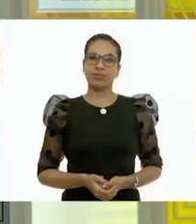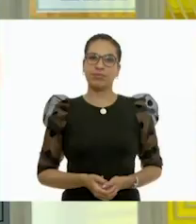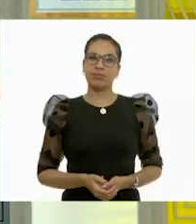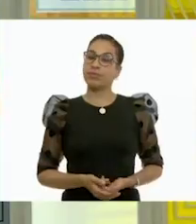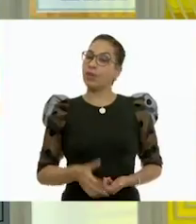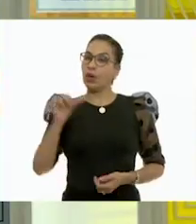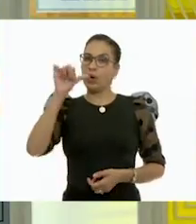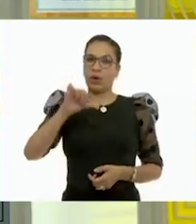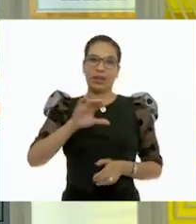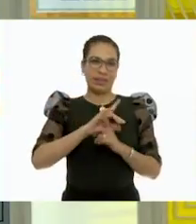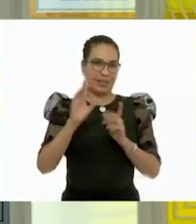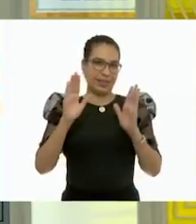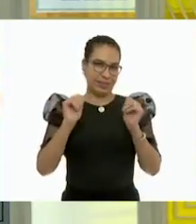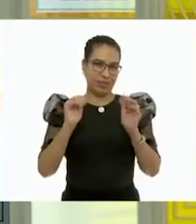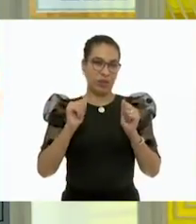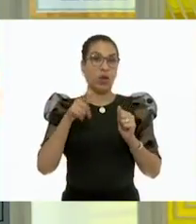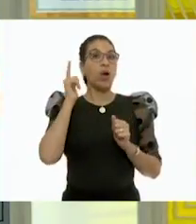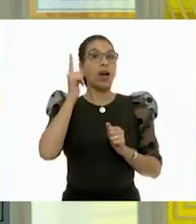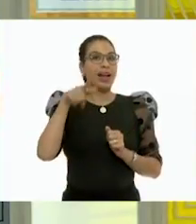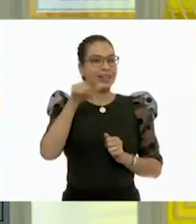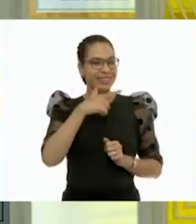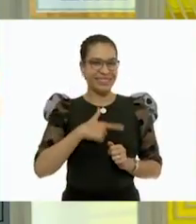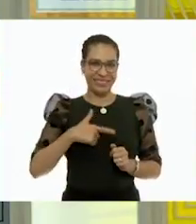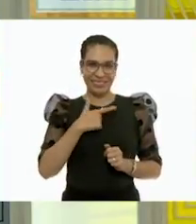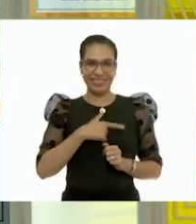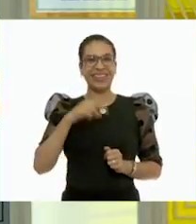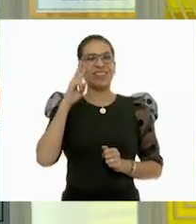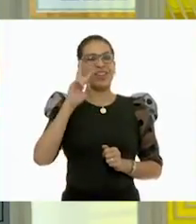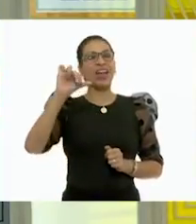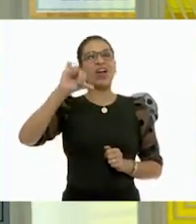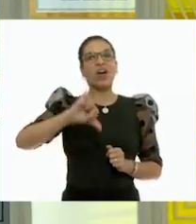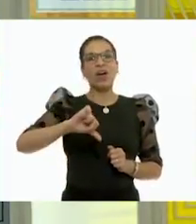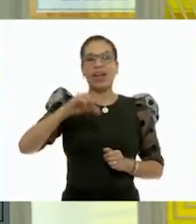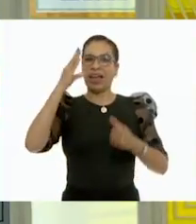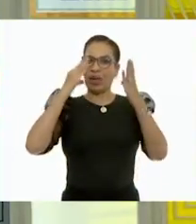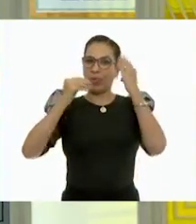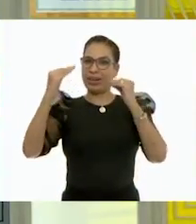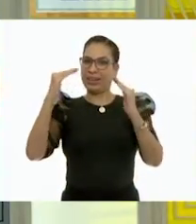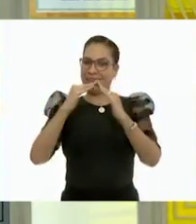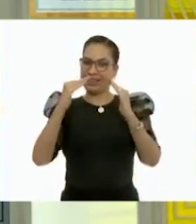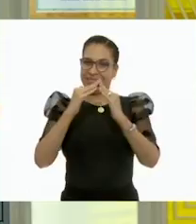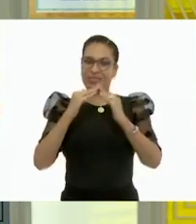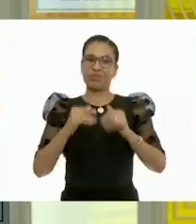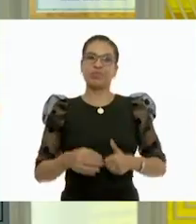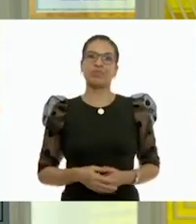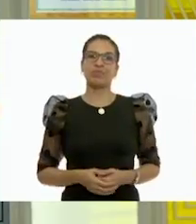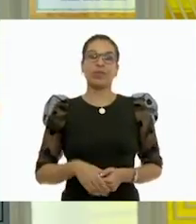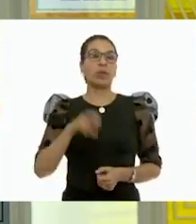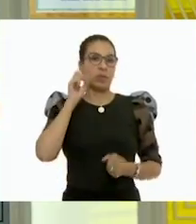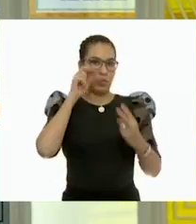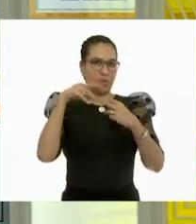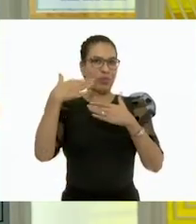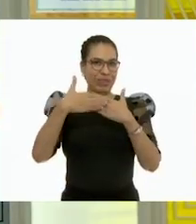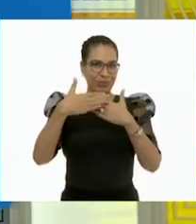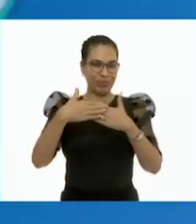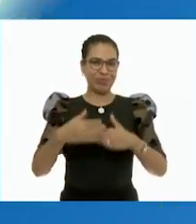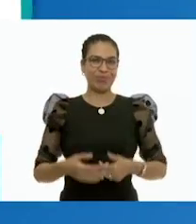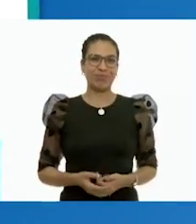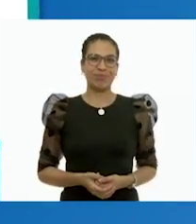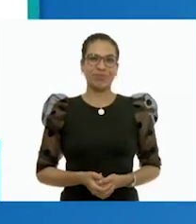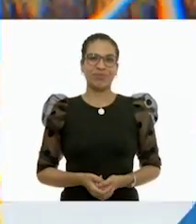Por hoy es hora de despedirnos. Ojalá les haya gustado el episodio de hoy de Aprende en Casa. Nos vemos a la próxima.